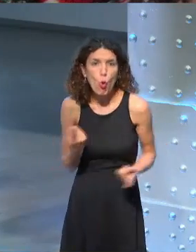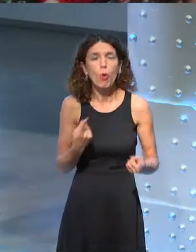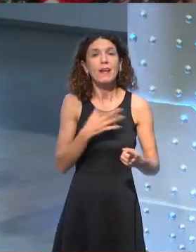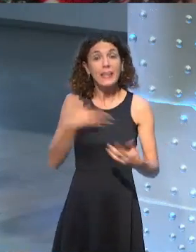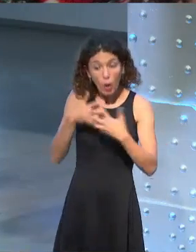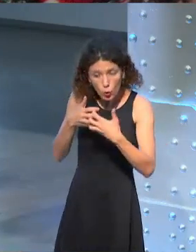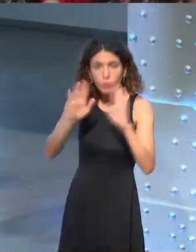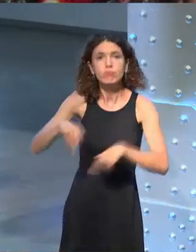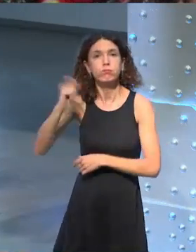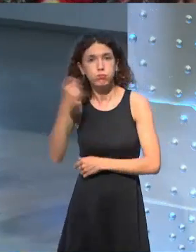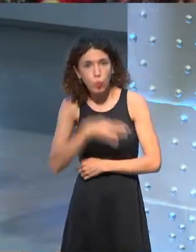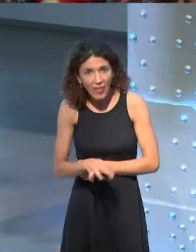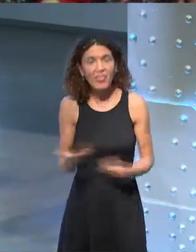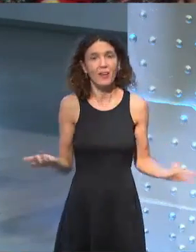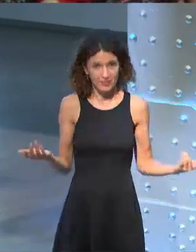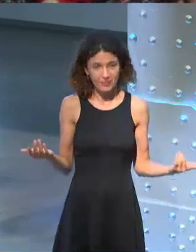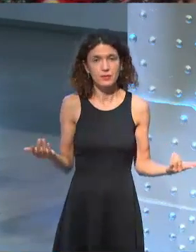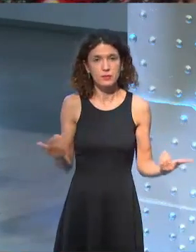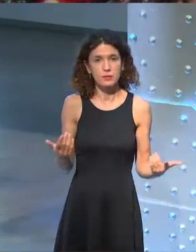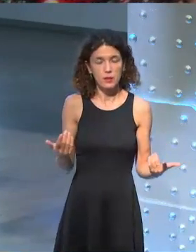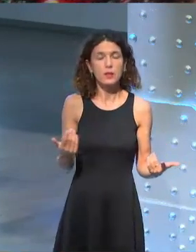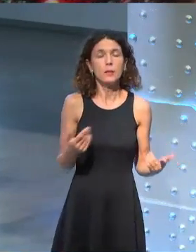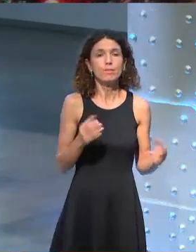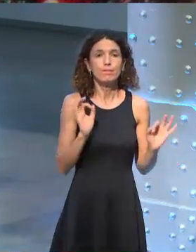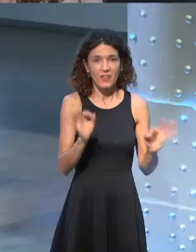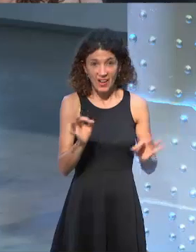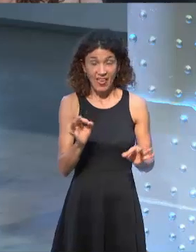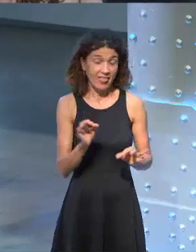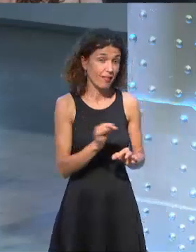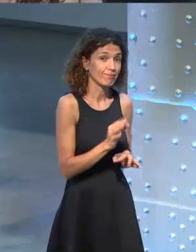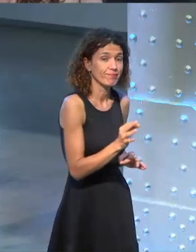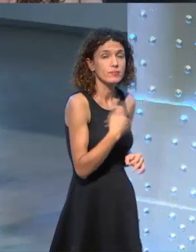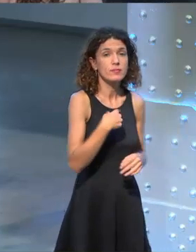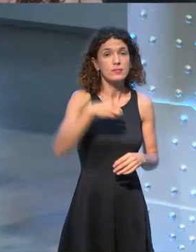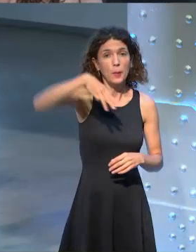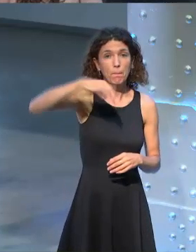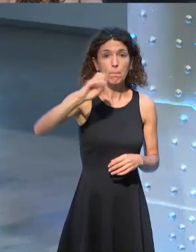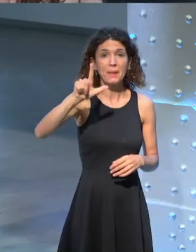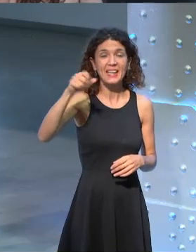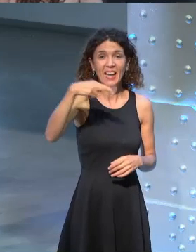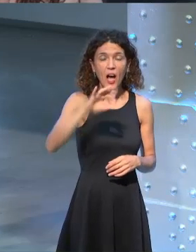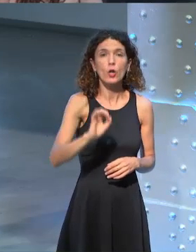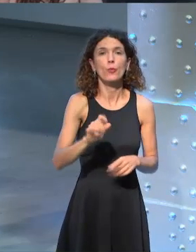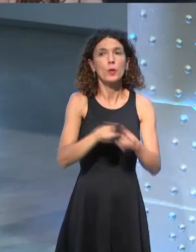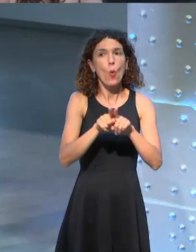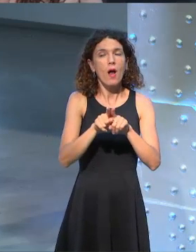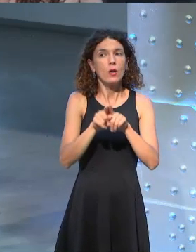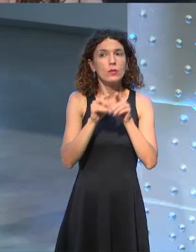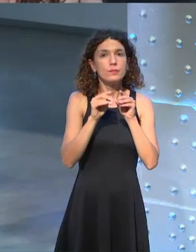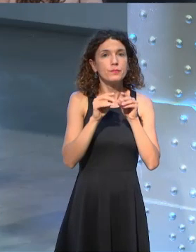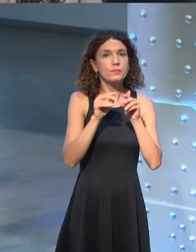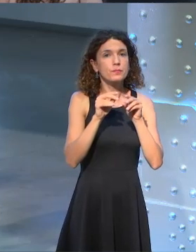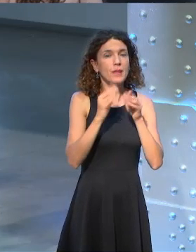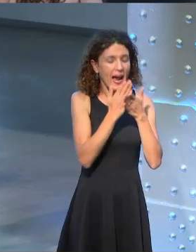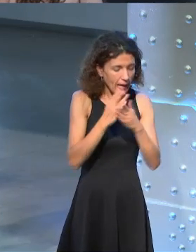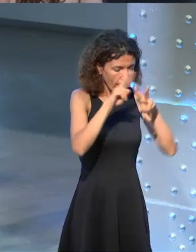luchar. Vamos a hacerlo. Sin duda. No, es verdad que Milagros lo que hace también es analizar qué está